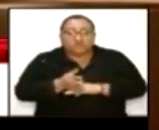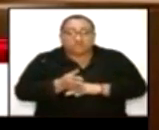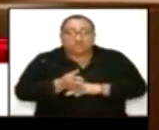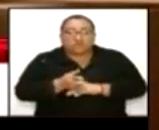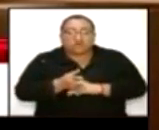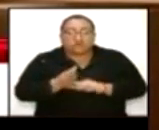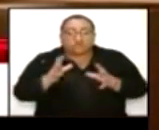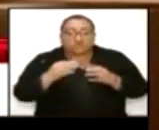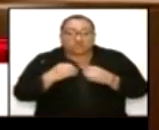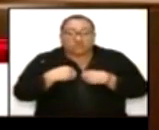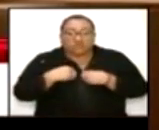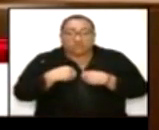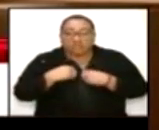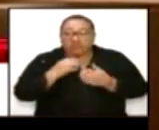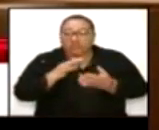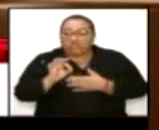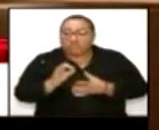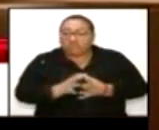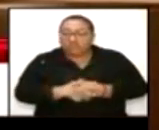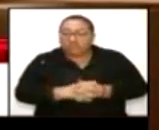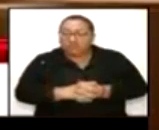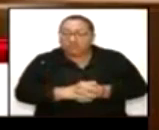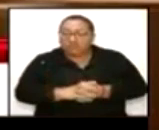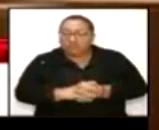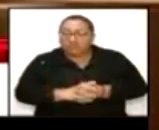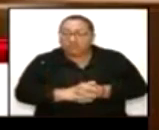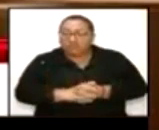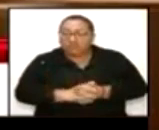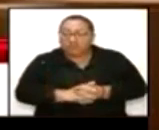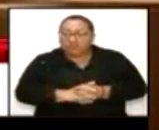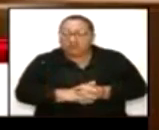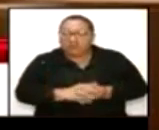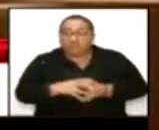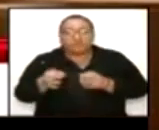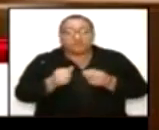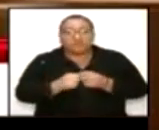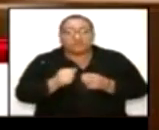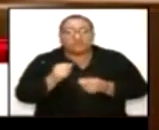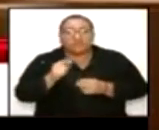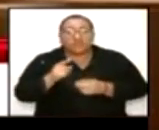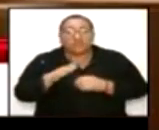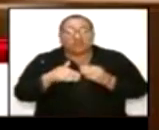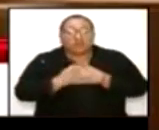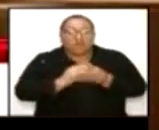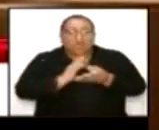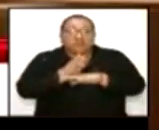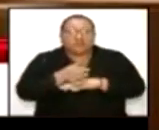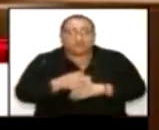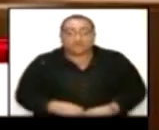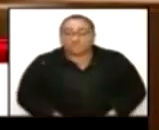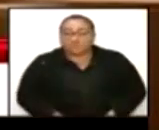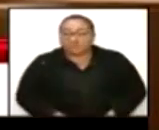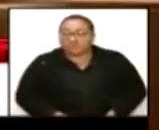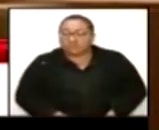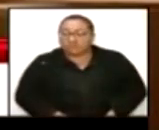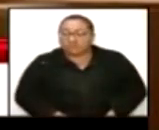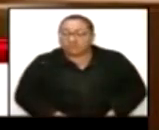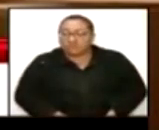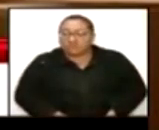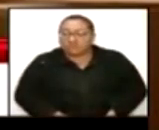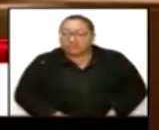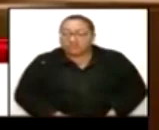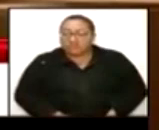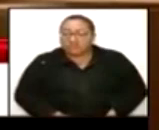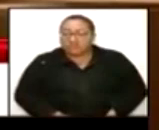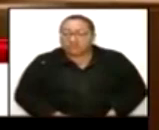la aceptabilidad y la calidad. Me voy a referir exclusivamente a la accesibilidad, que comprende a su